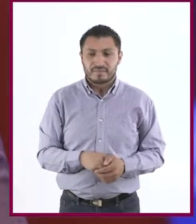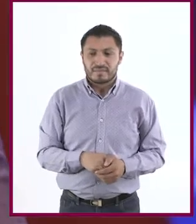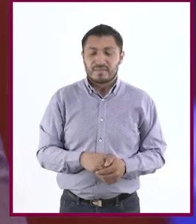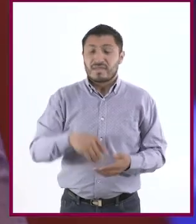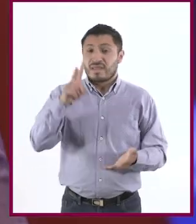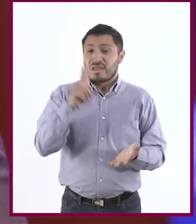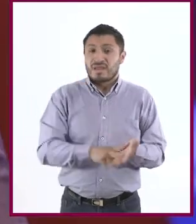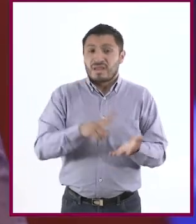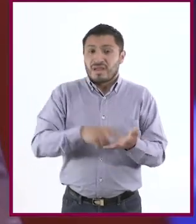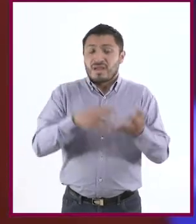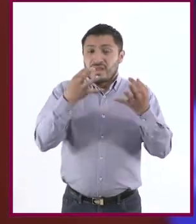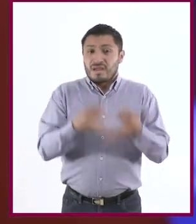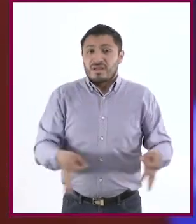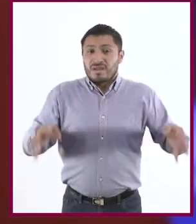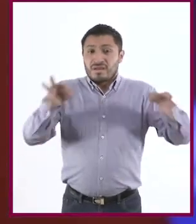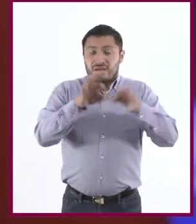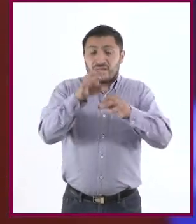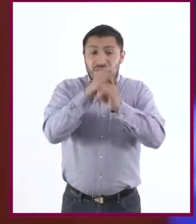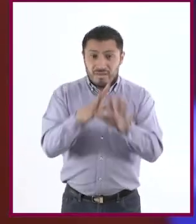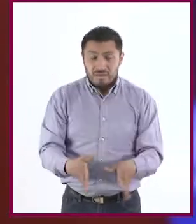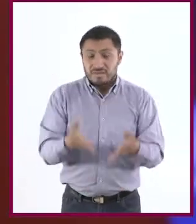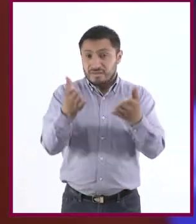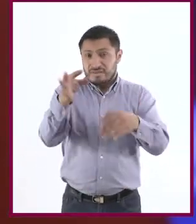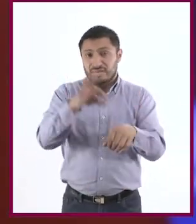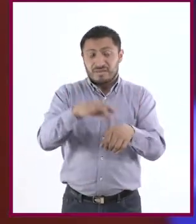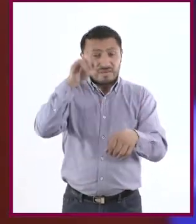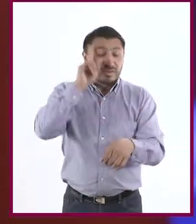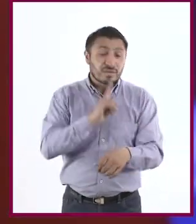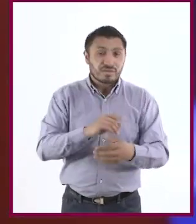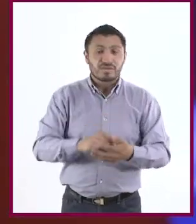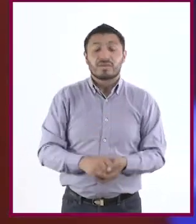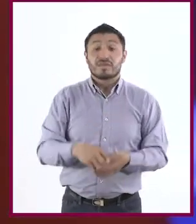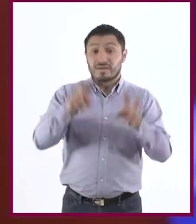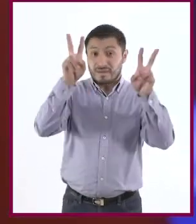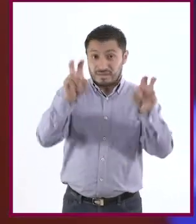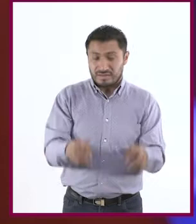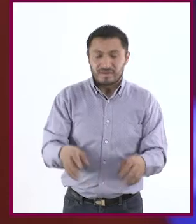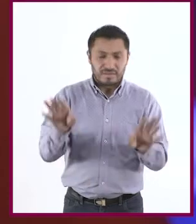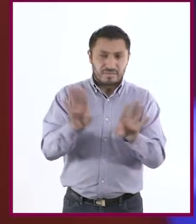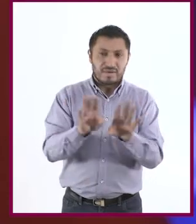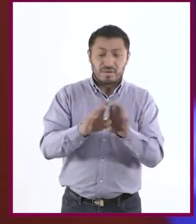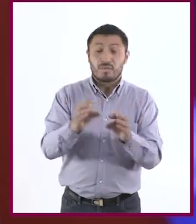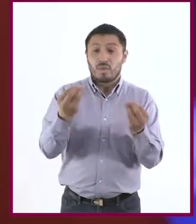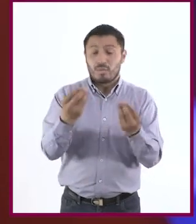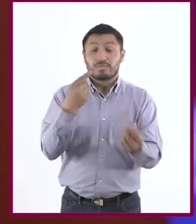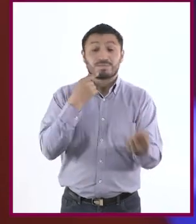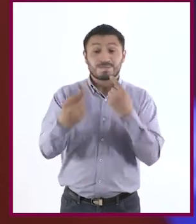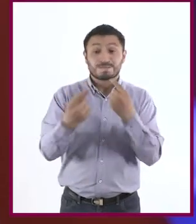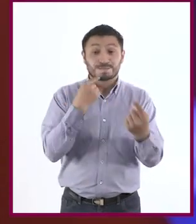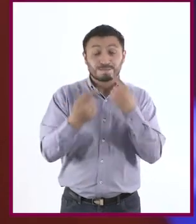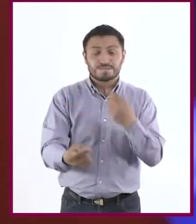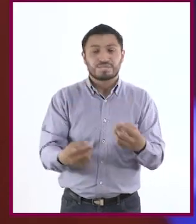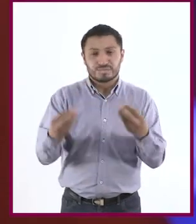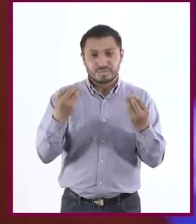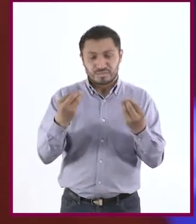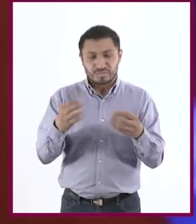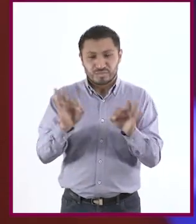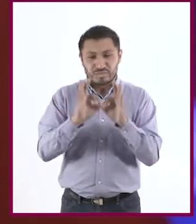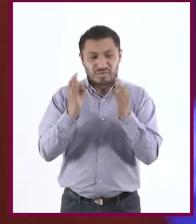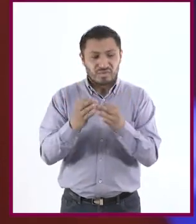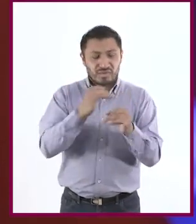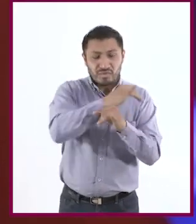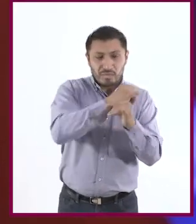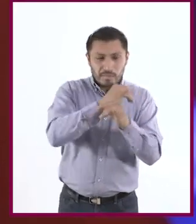Muy valioso todo lo comentado por la doctora Mació Trigo. En verdad es un tema que se presta mucho a debate y tiene muchas aristas por donde